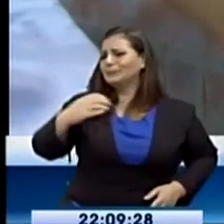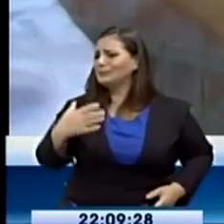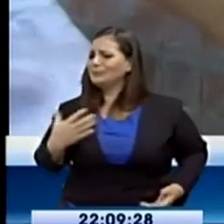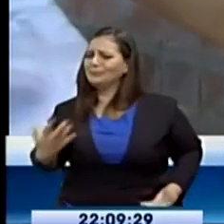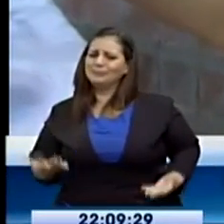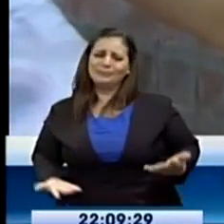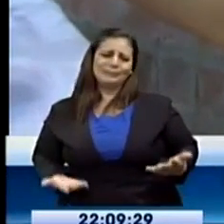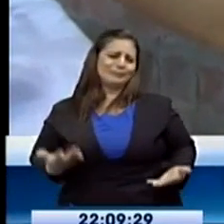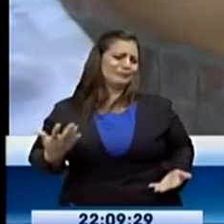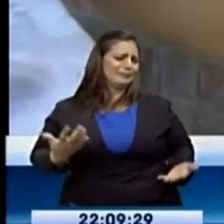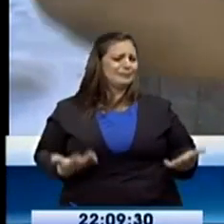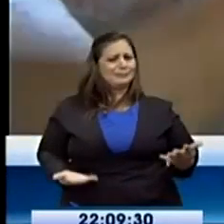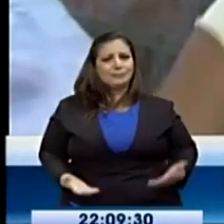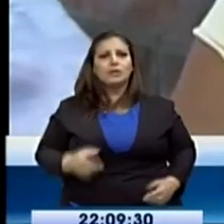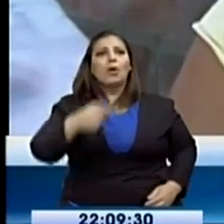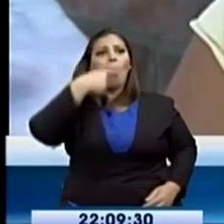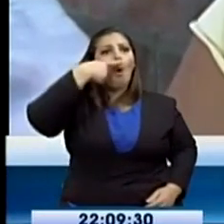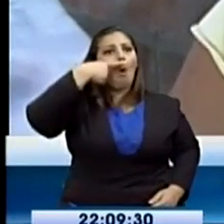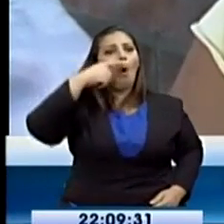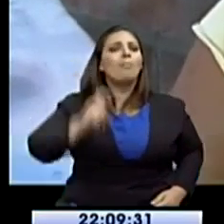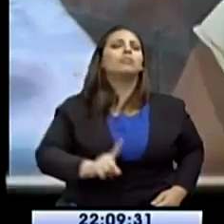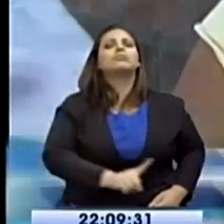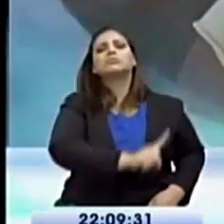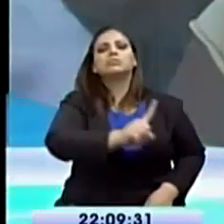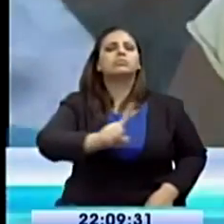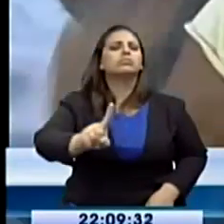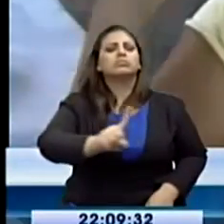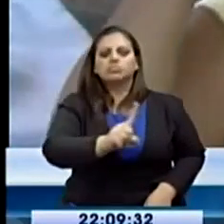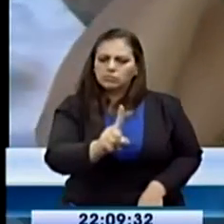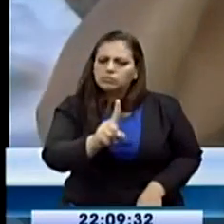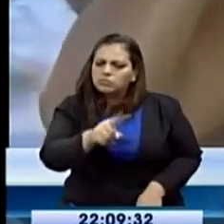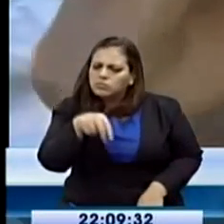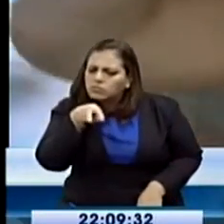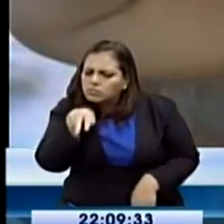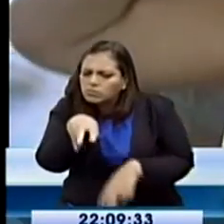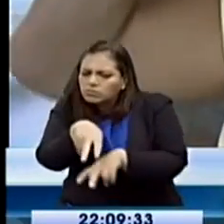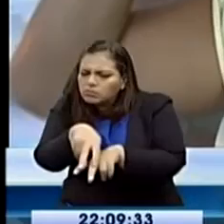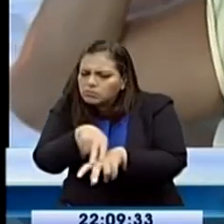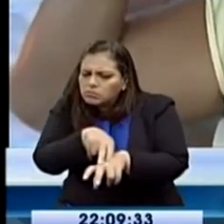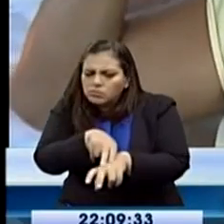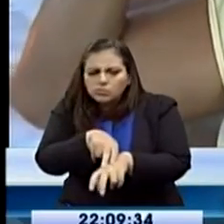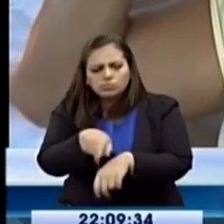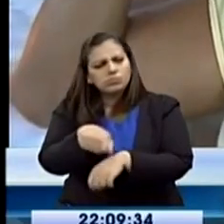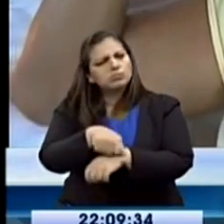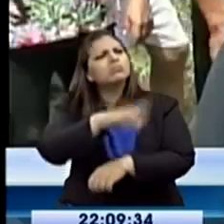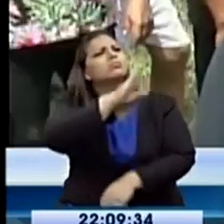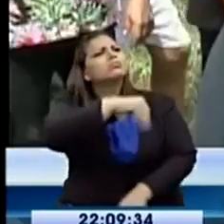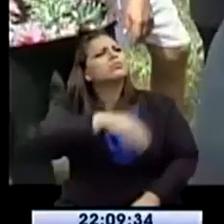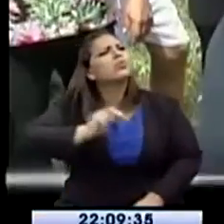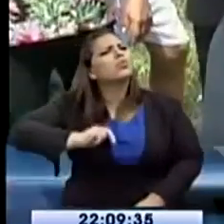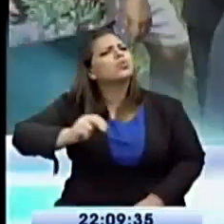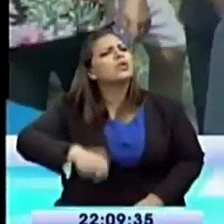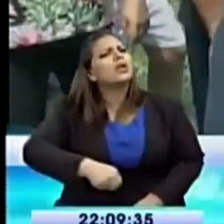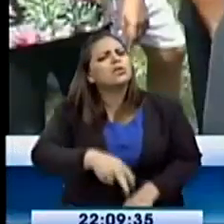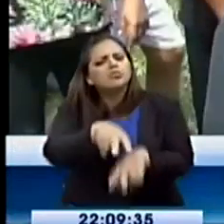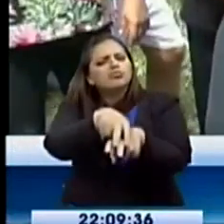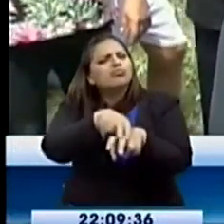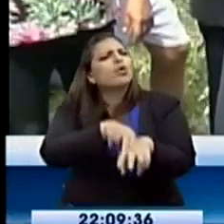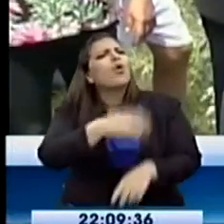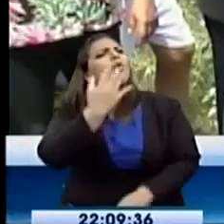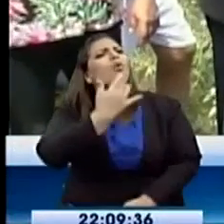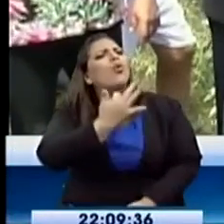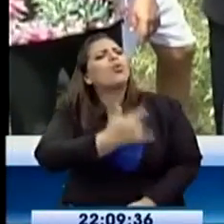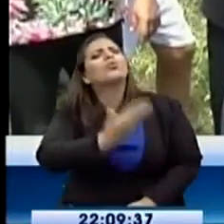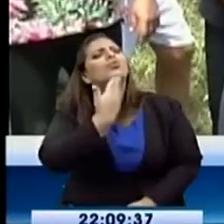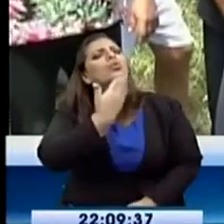señor venía de al lado de abajo para arriba, dice que se encontró la zapatillita y llamaron qué color de zapato carga el niño. Y yo los llamé a las 4 de la tarde, mi